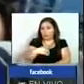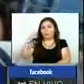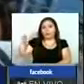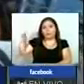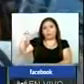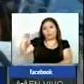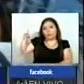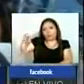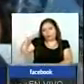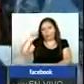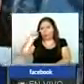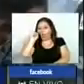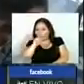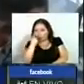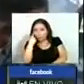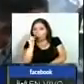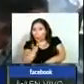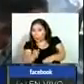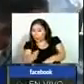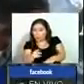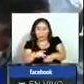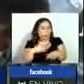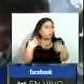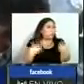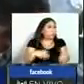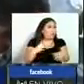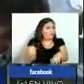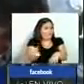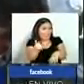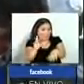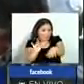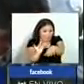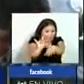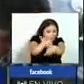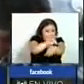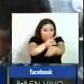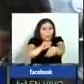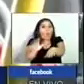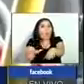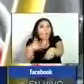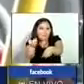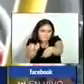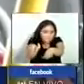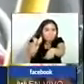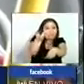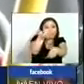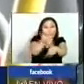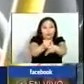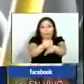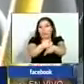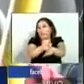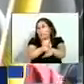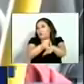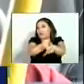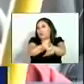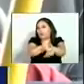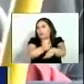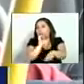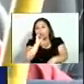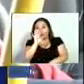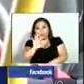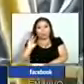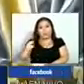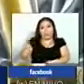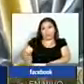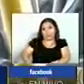este sector existe gran riesgo de contagios de coronavirus, debido a la cantidad de personas que hacen uso de este medio. Que según el